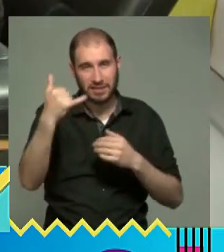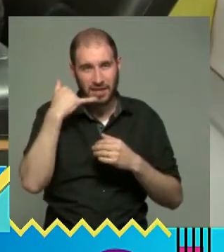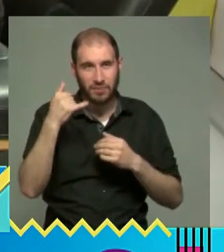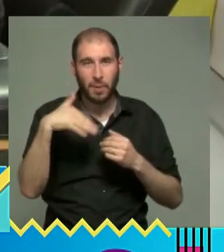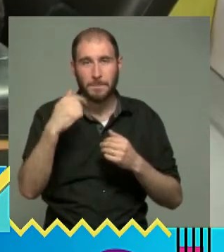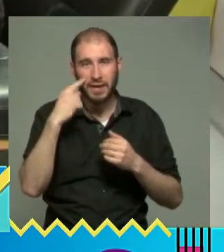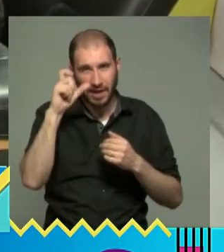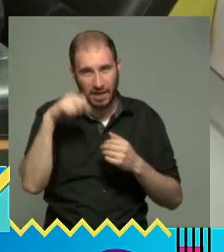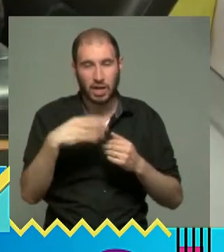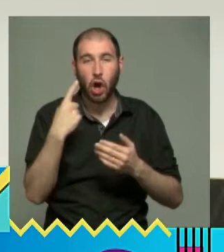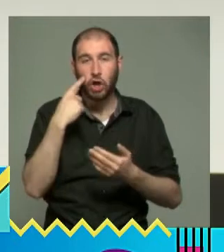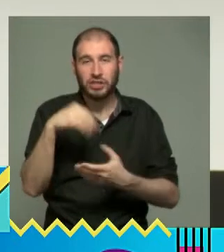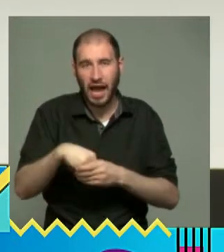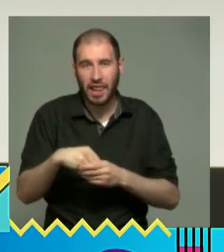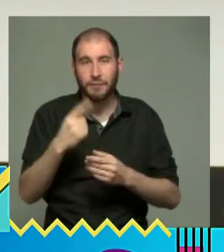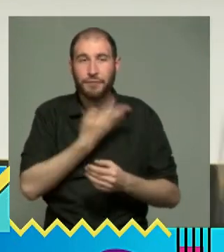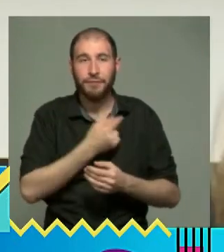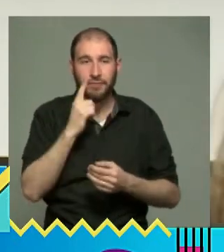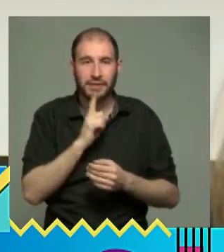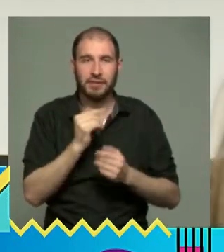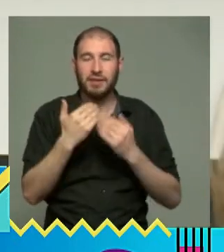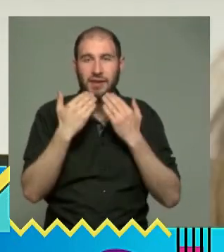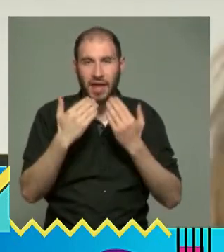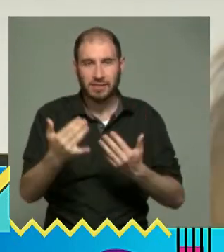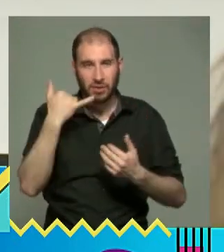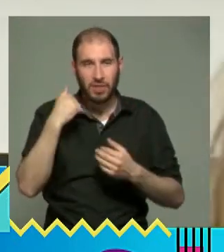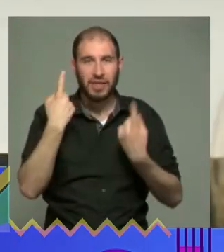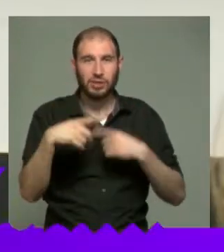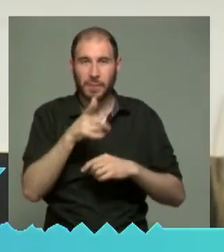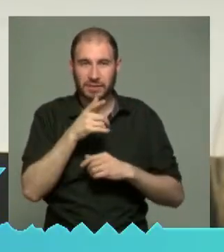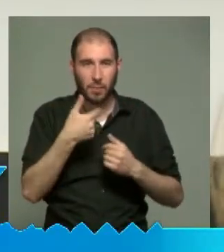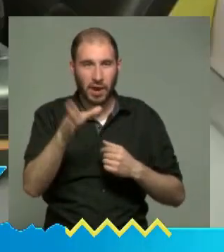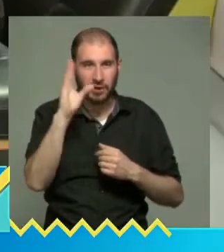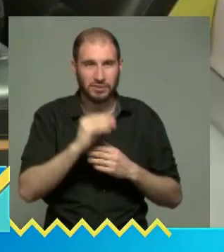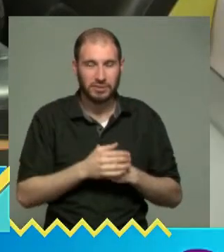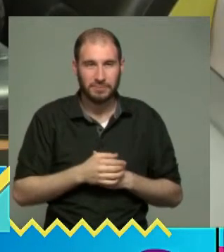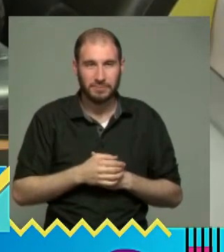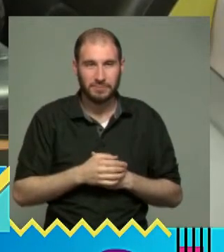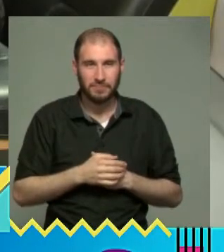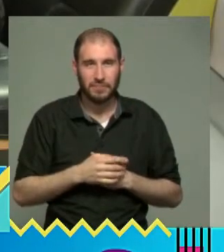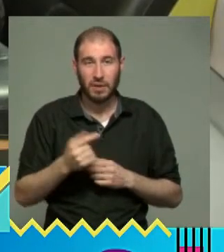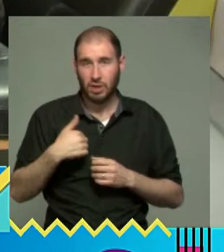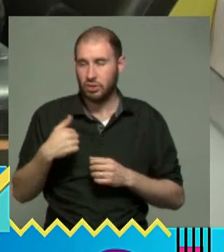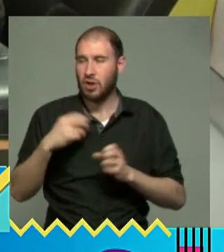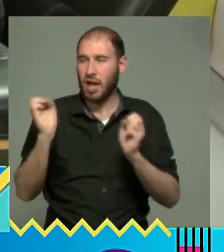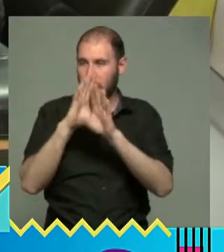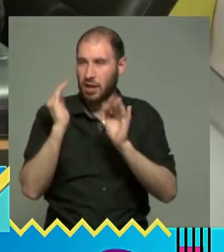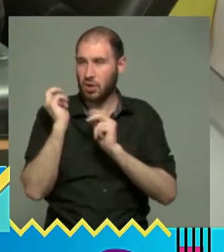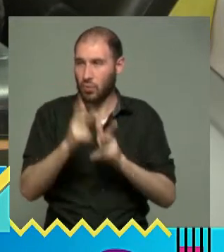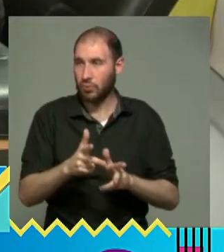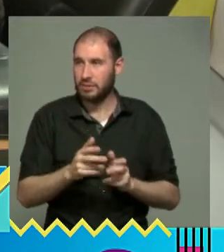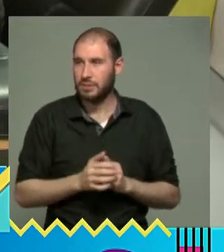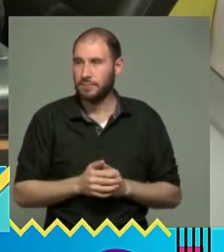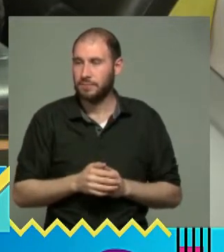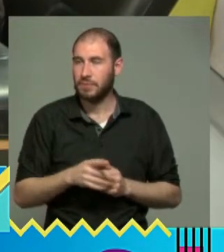telefónica a Maylén Rodríguez, concejal del FIT. Te agradezco la comunicación telefónica con Distintos Parecidos. Buenas noches. Sí, te quiero hacer una aclaración nada más por